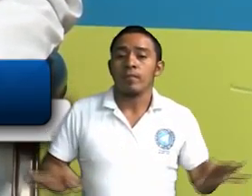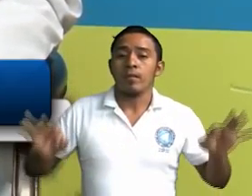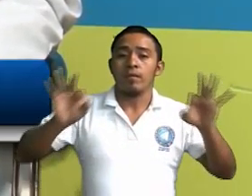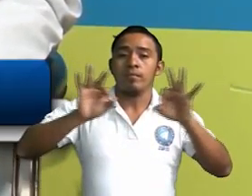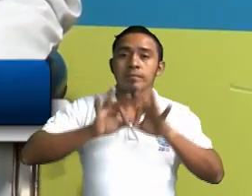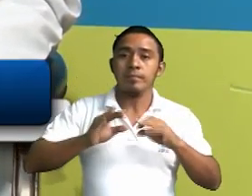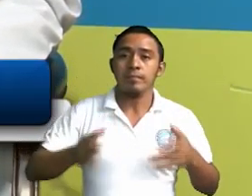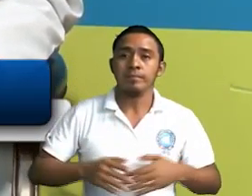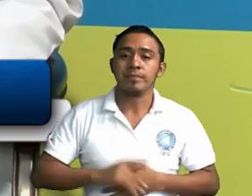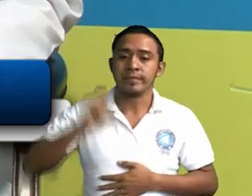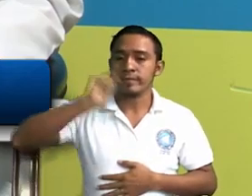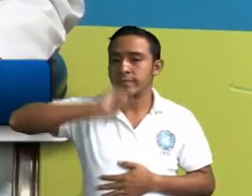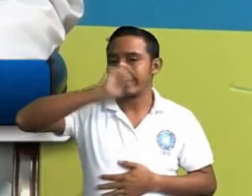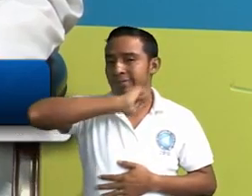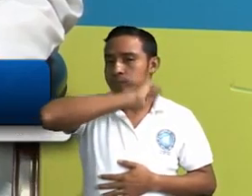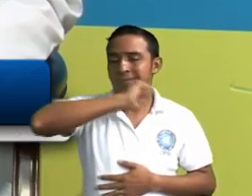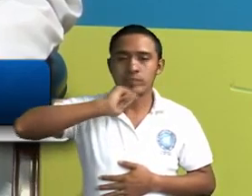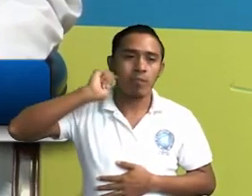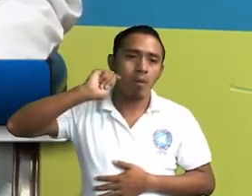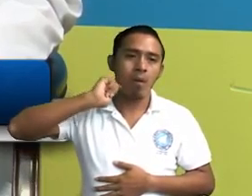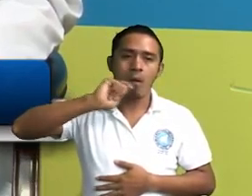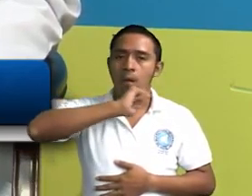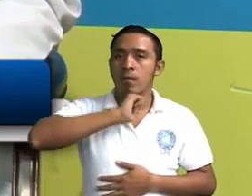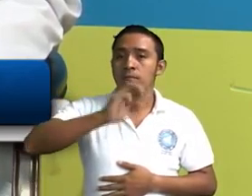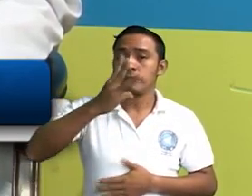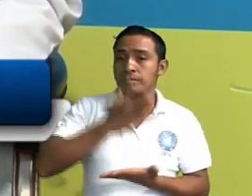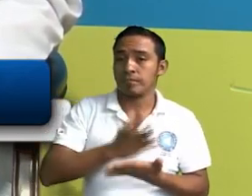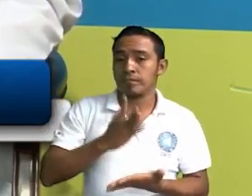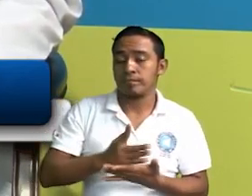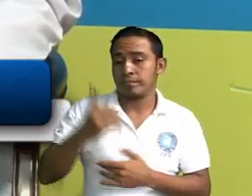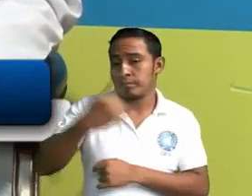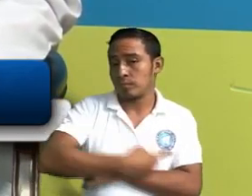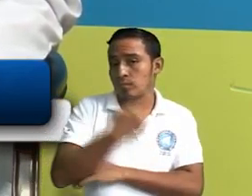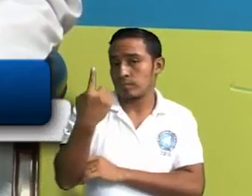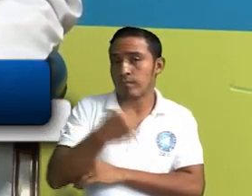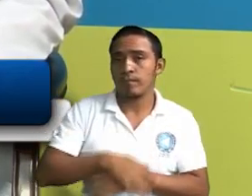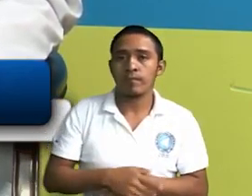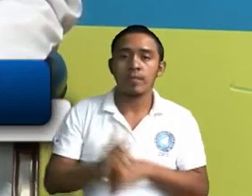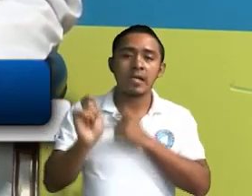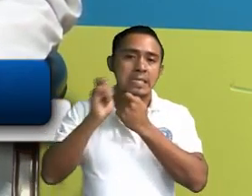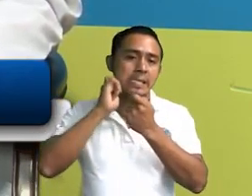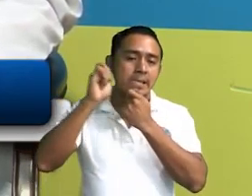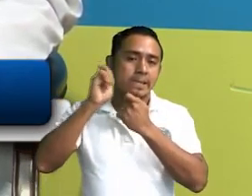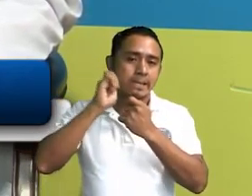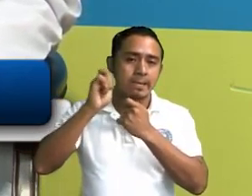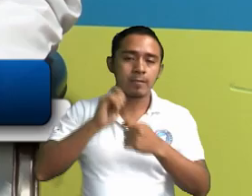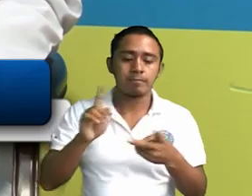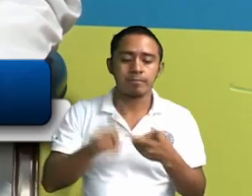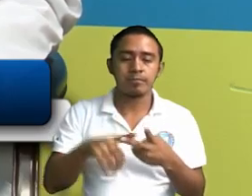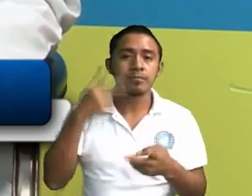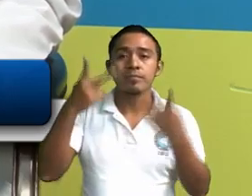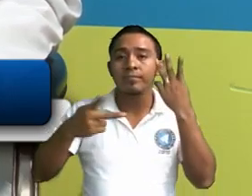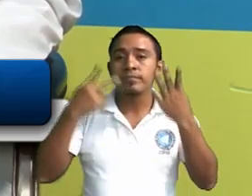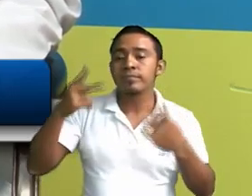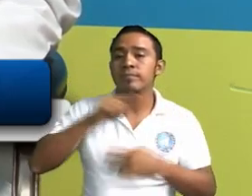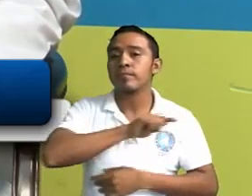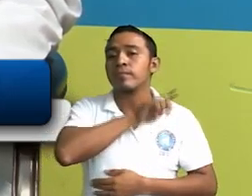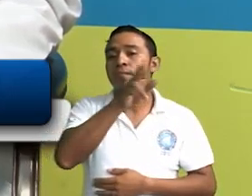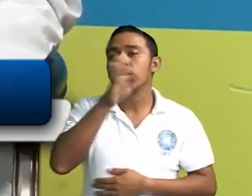el cepillado dental verdad tres veces al día el uso del hilo dental las visitas periódicas